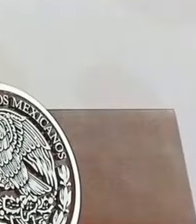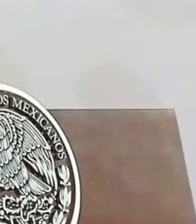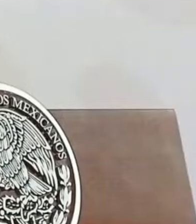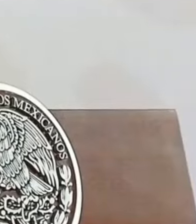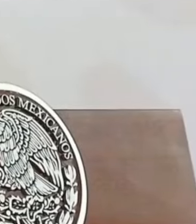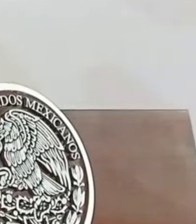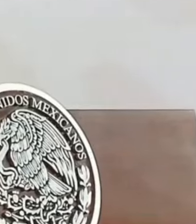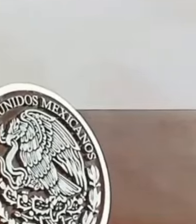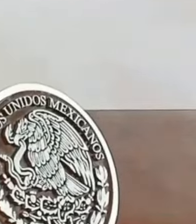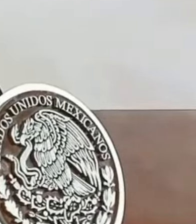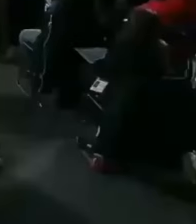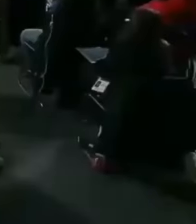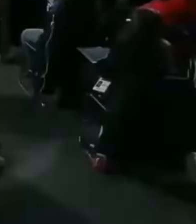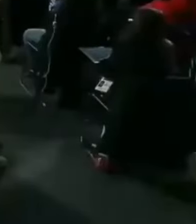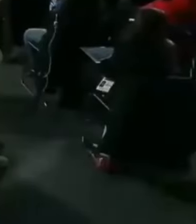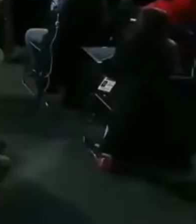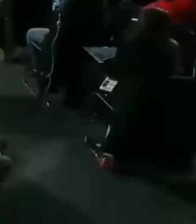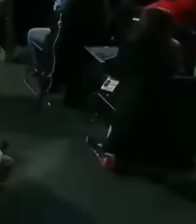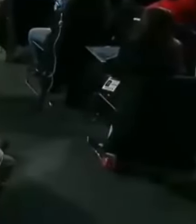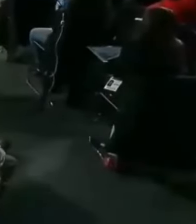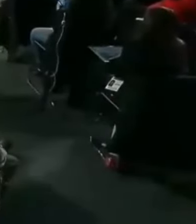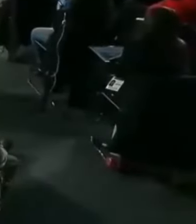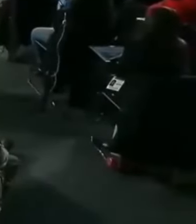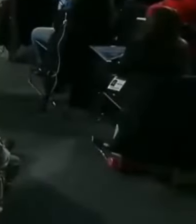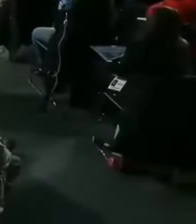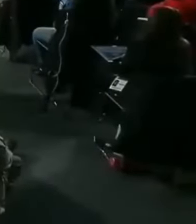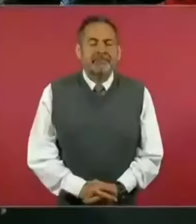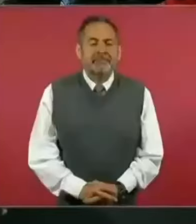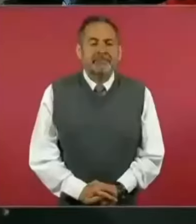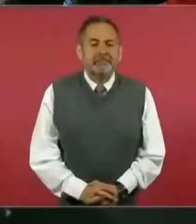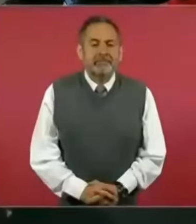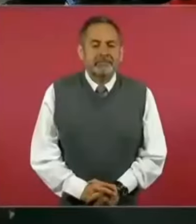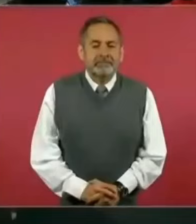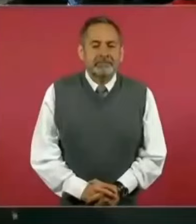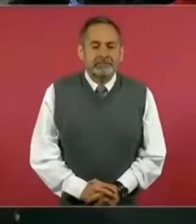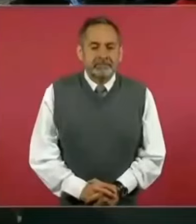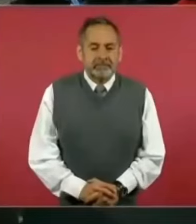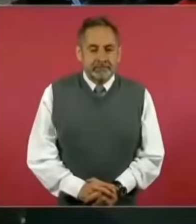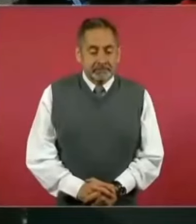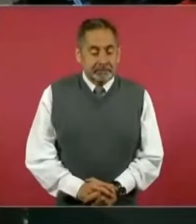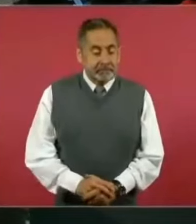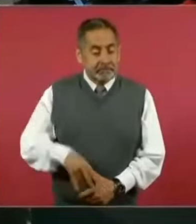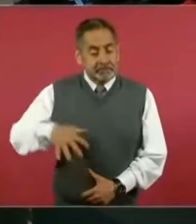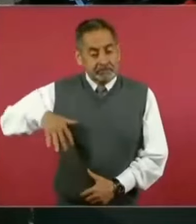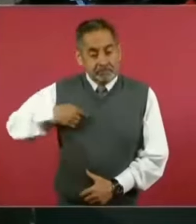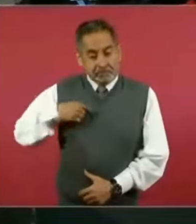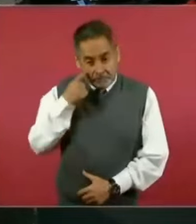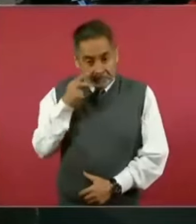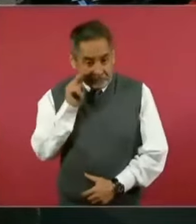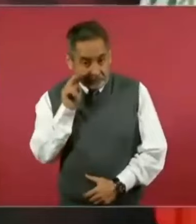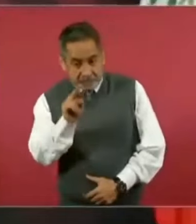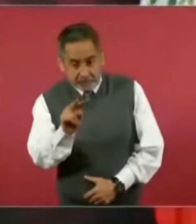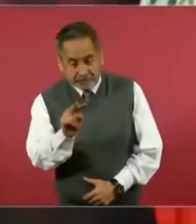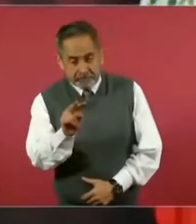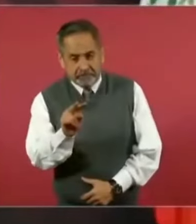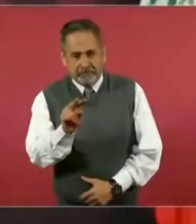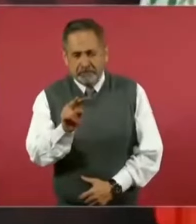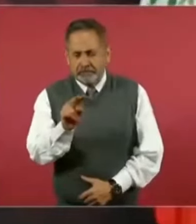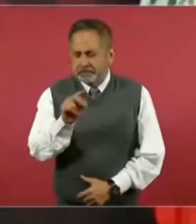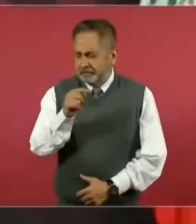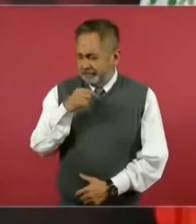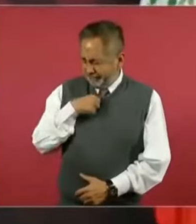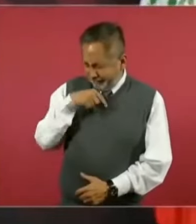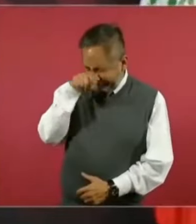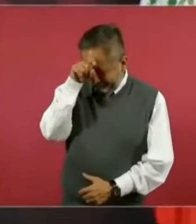esta imagen, esta intervención, me pregunté,